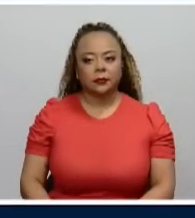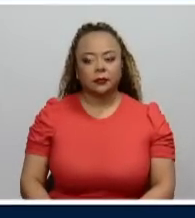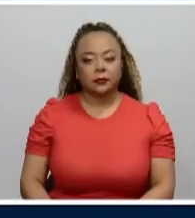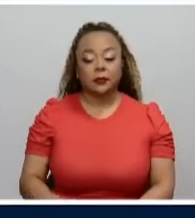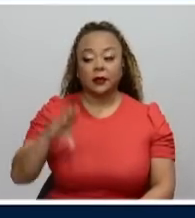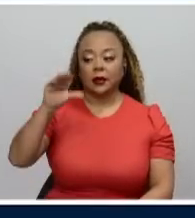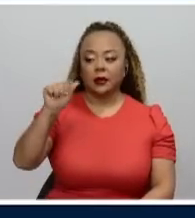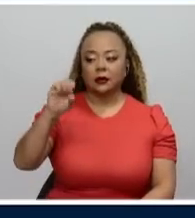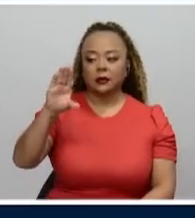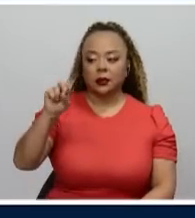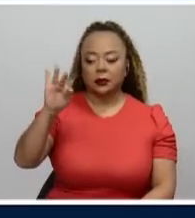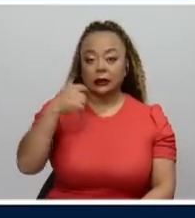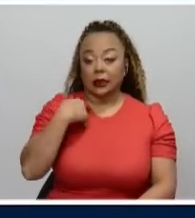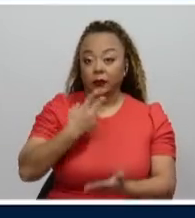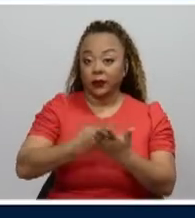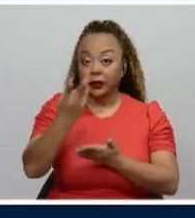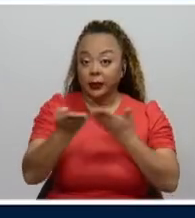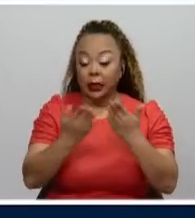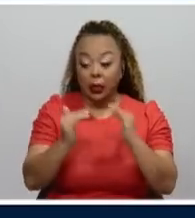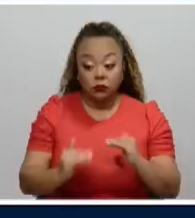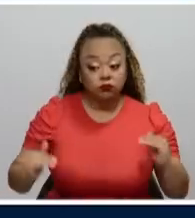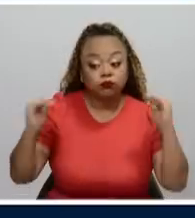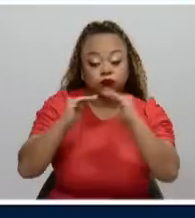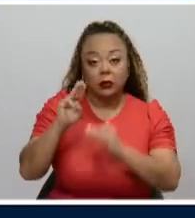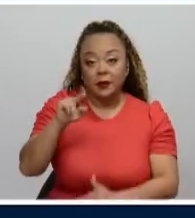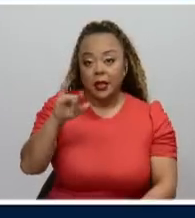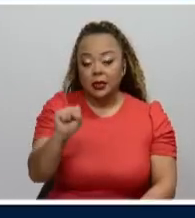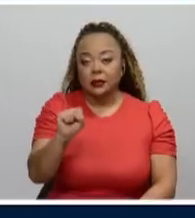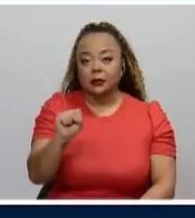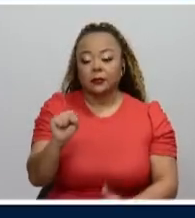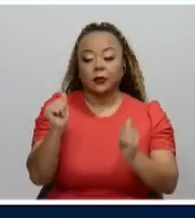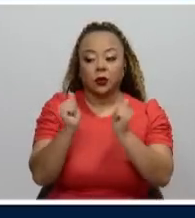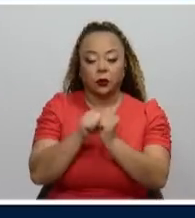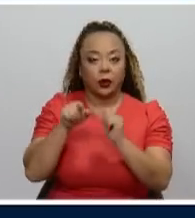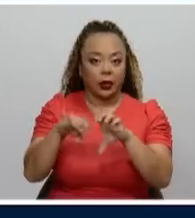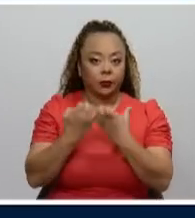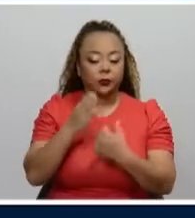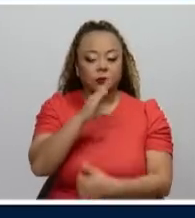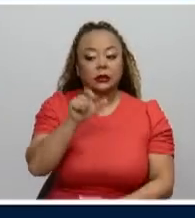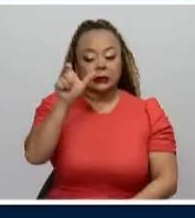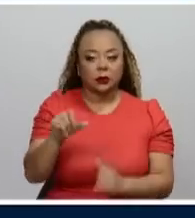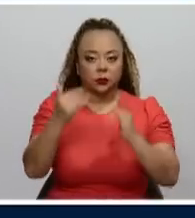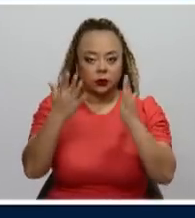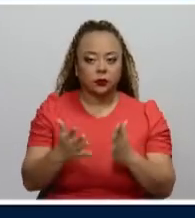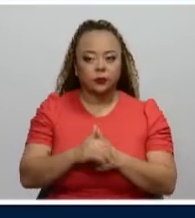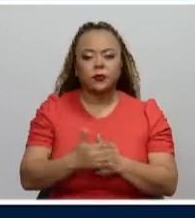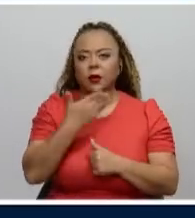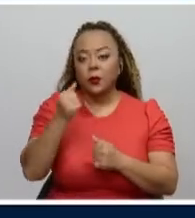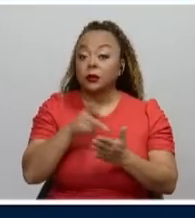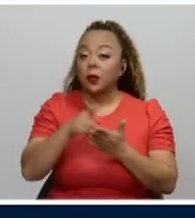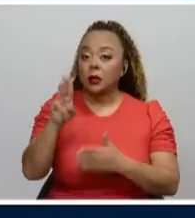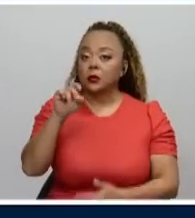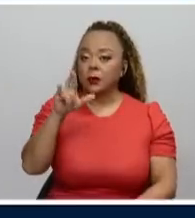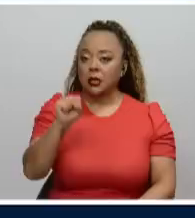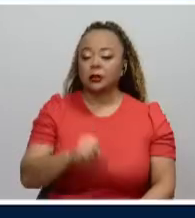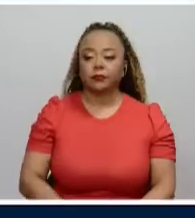tiene un valor de Mercado elevadísimo en la mls con el con el Austin FC y es un jugador es de los mejores pagados en la